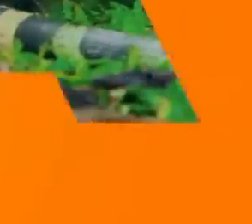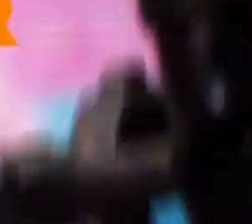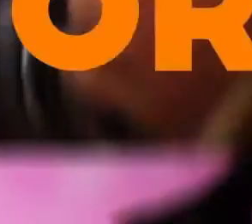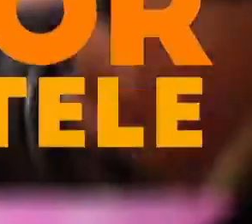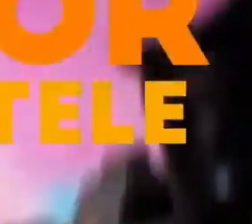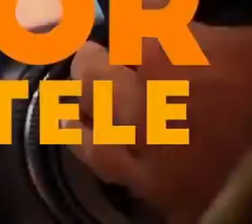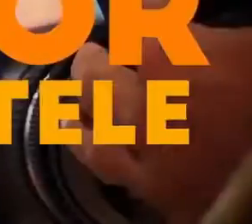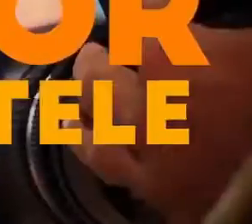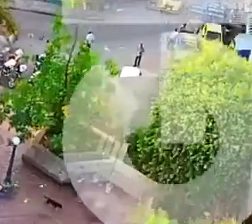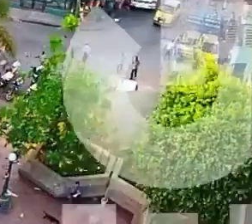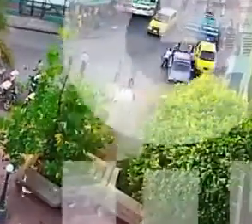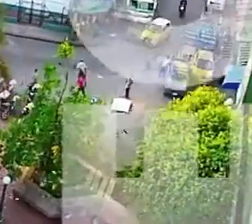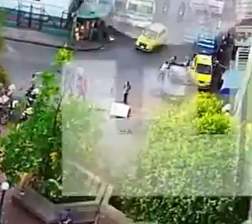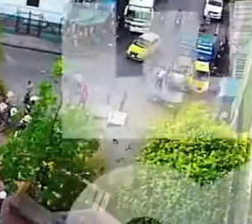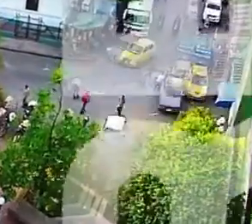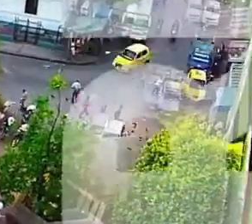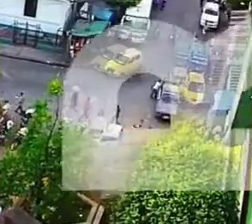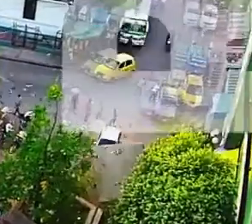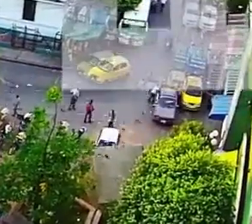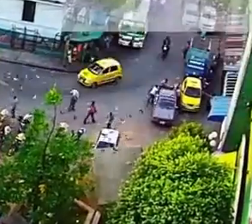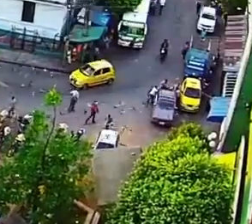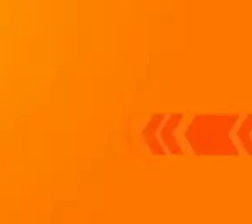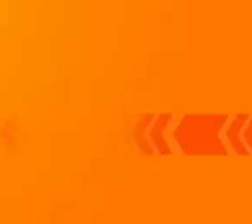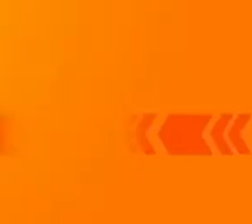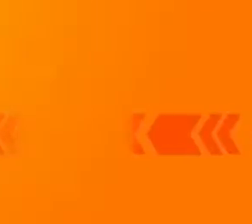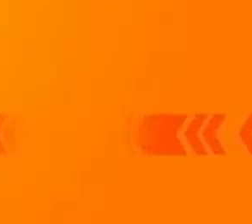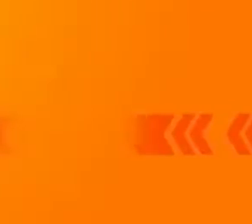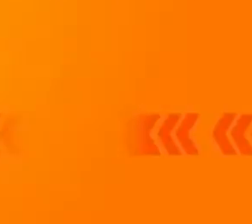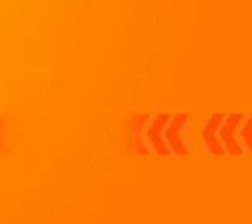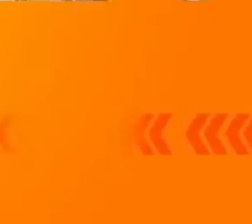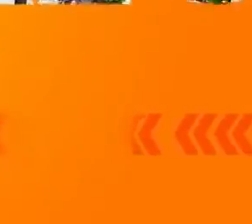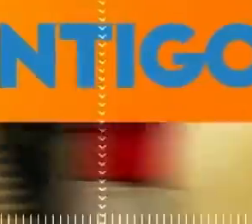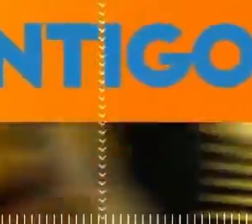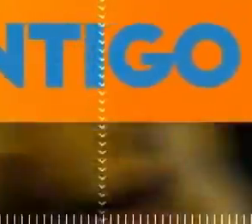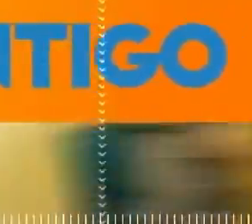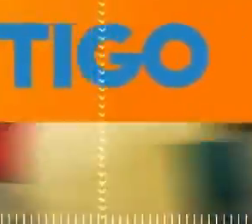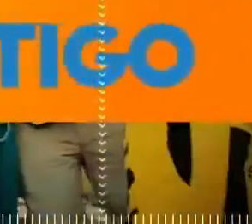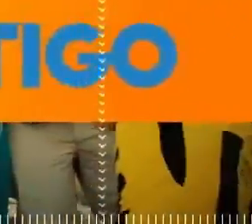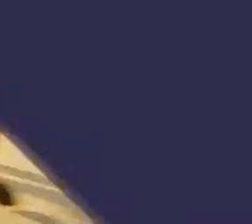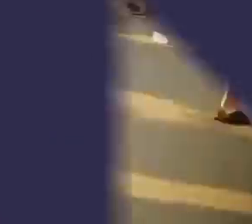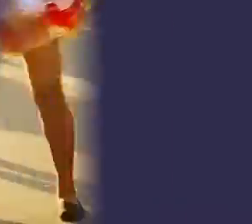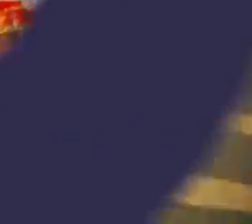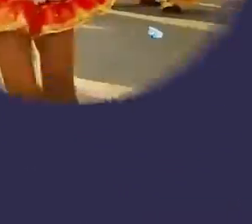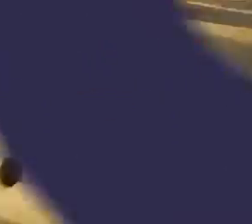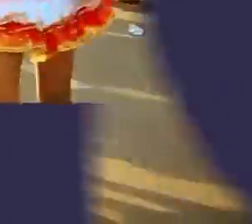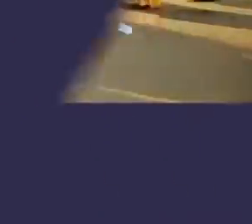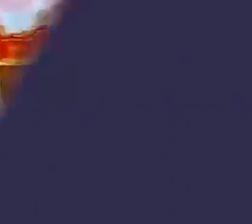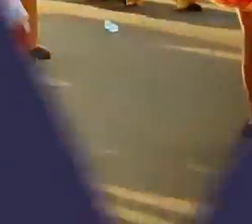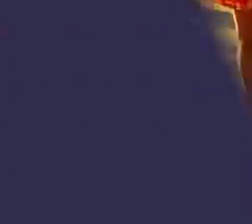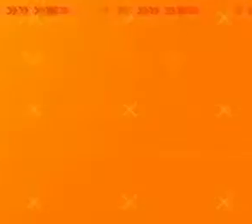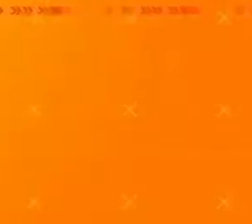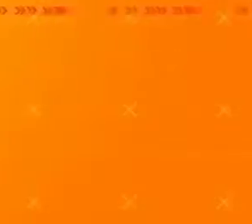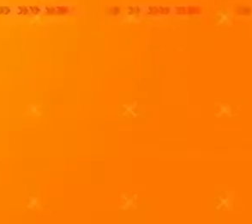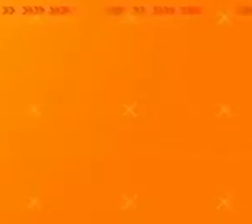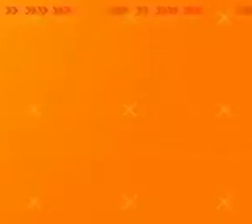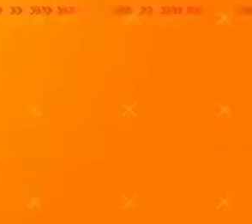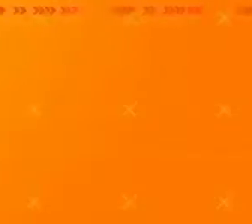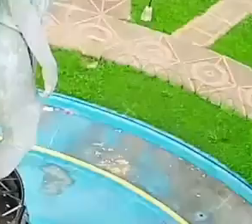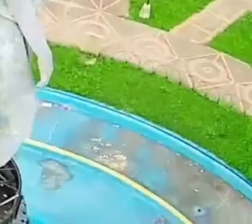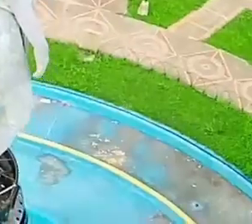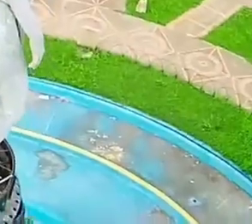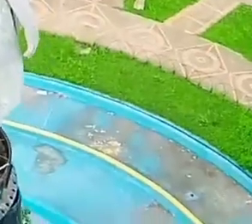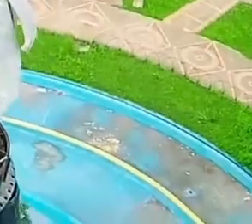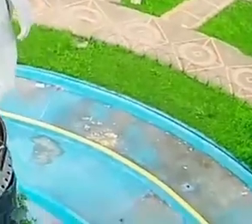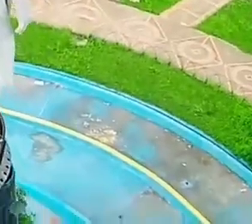vida. Es la mejor tele de nuestra región. Estamos contigo allá en tu corazón.